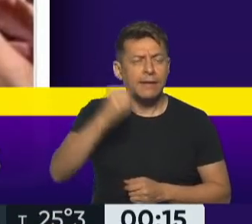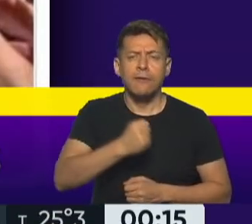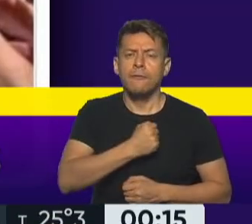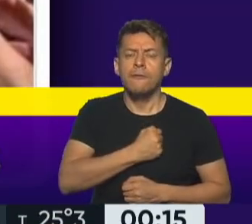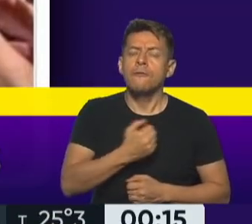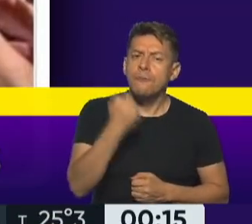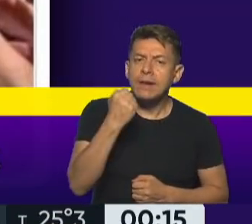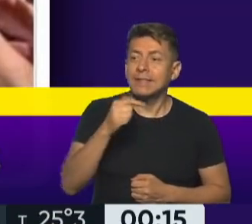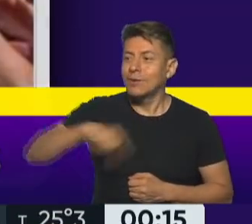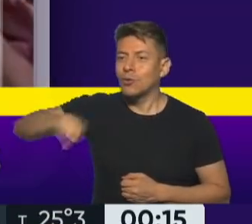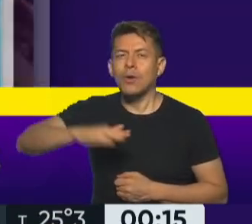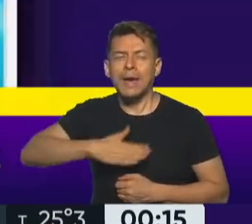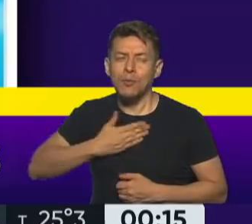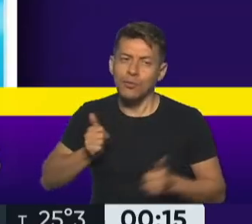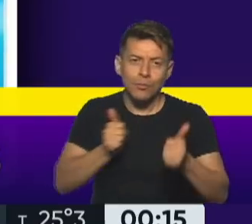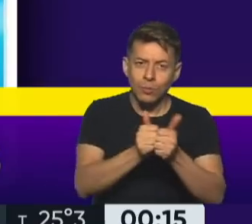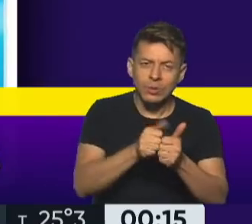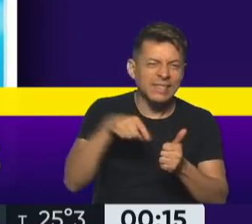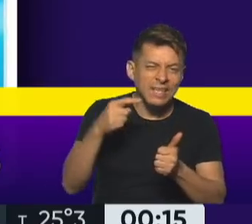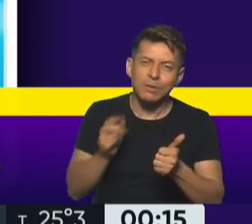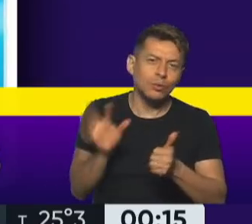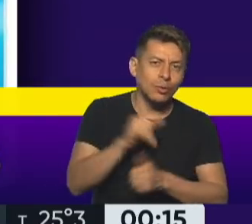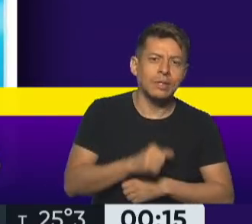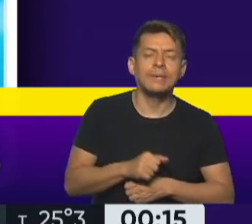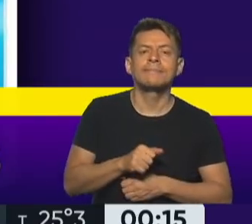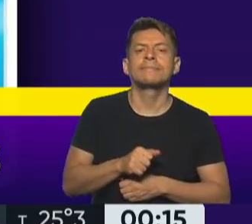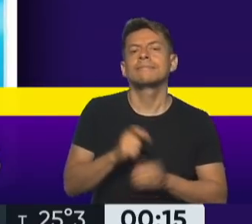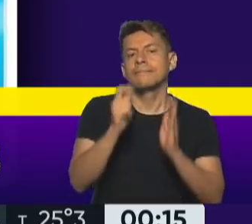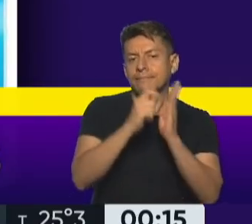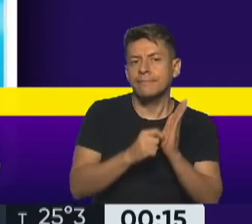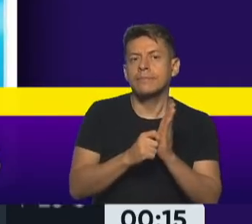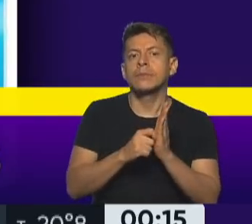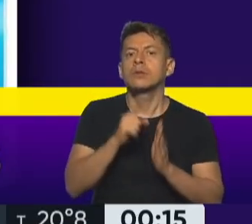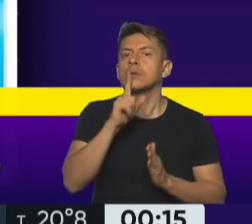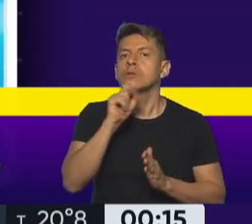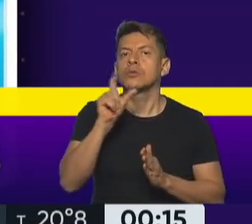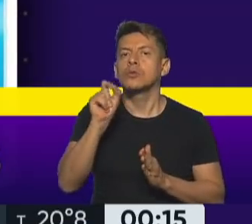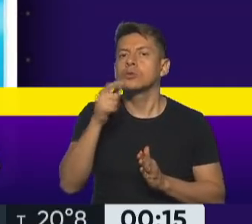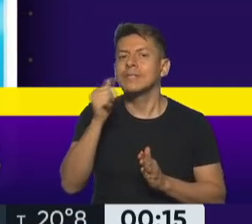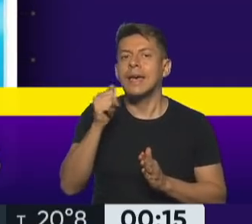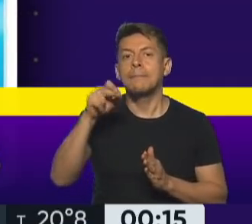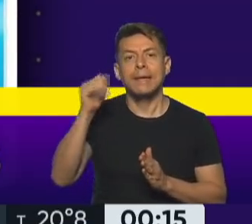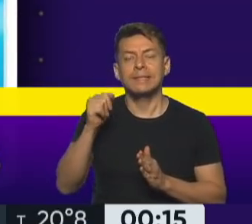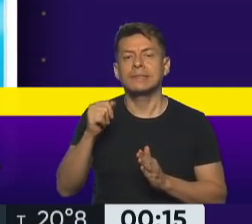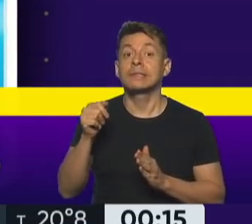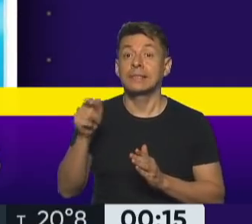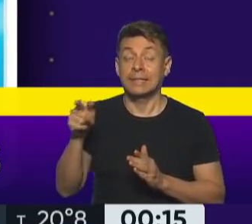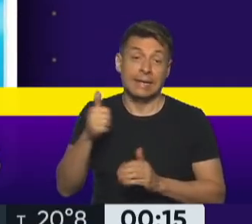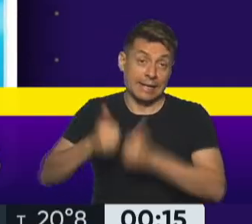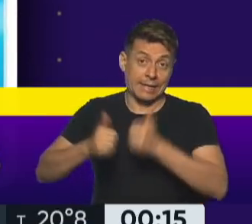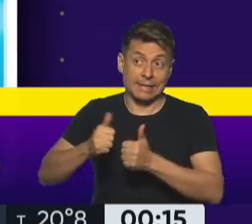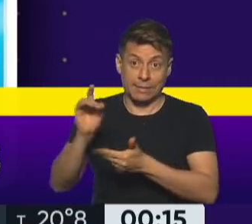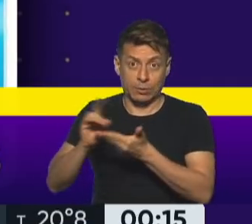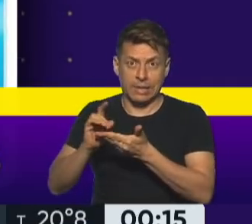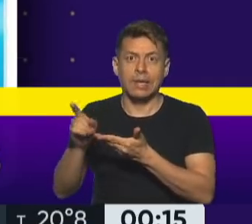en este momento y cada día. Más repercusiones esta noche. Victoria Torosa Paz, que es la primera candidata a diputada bonaerense: querida Cristina, todo